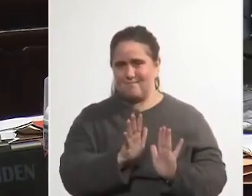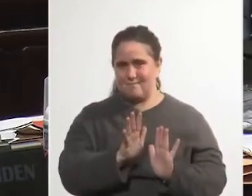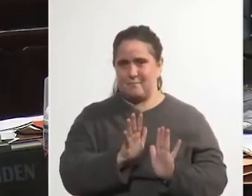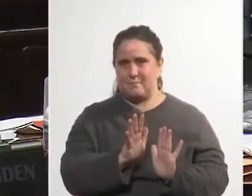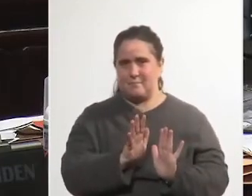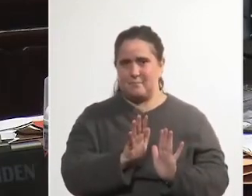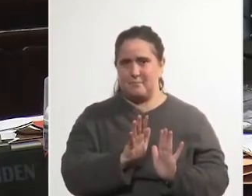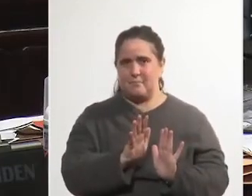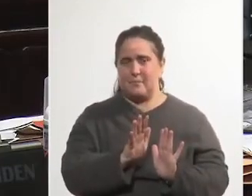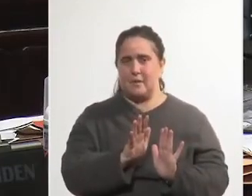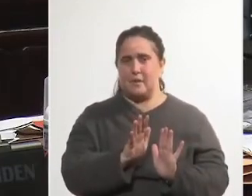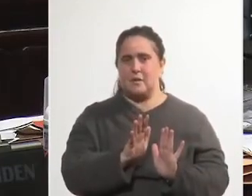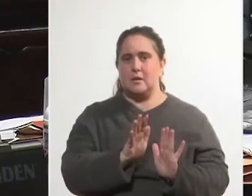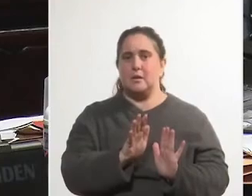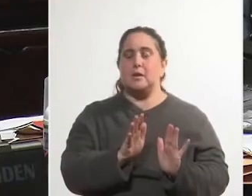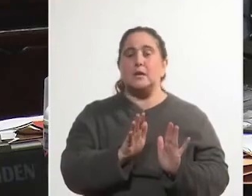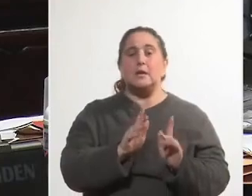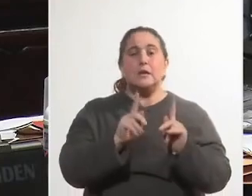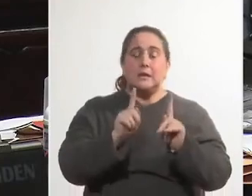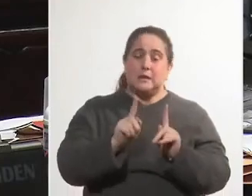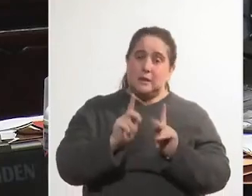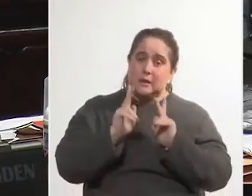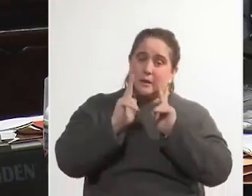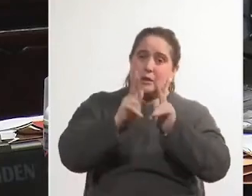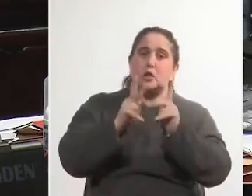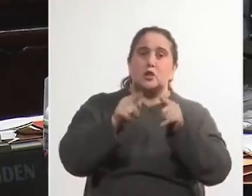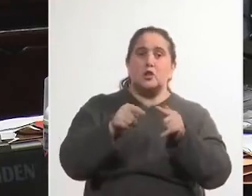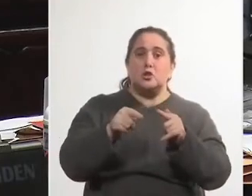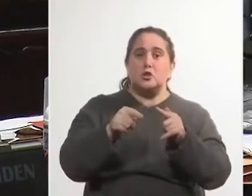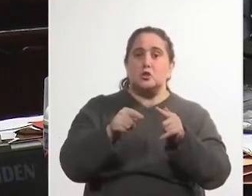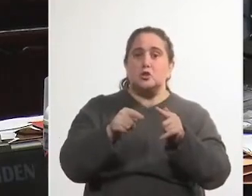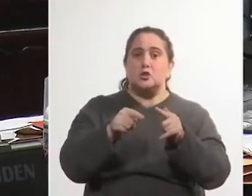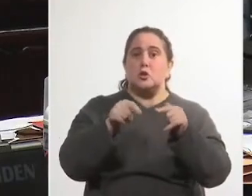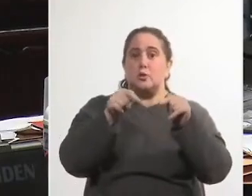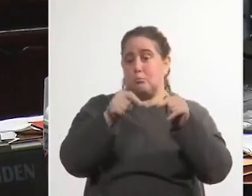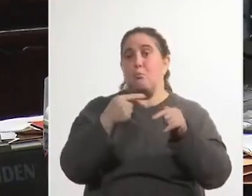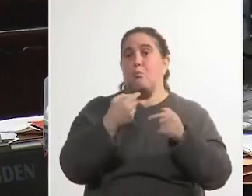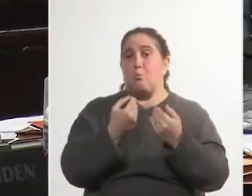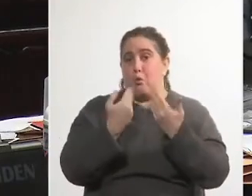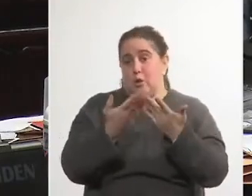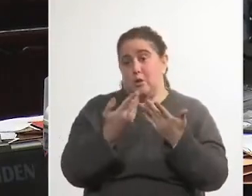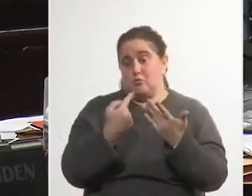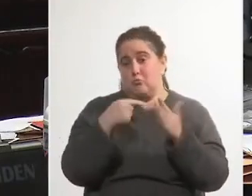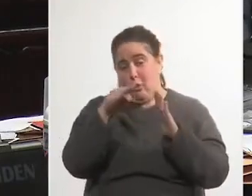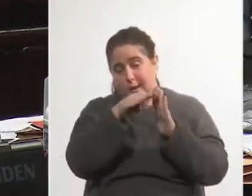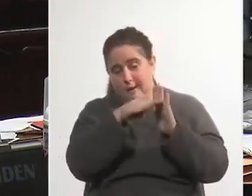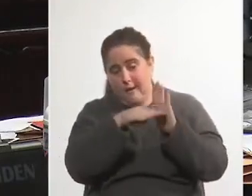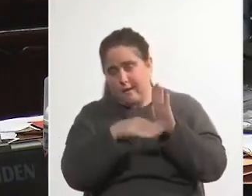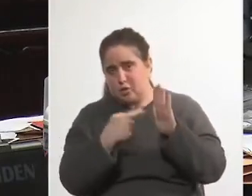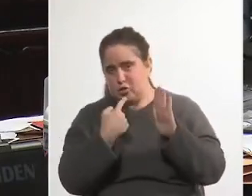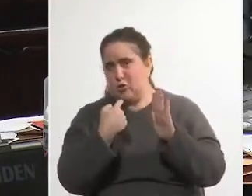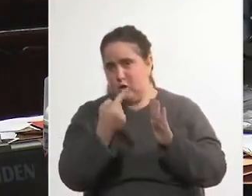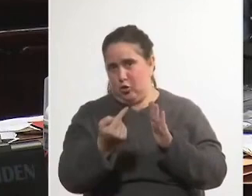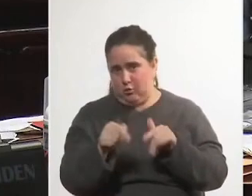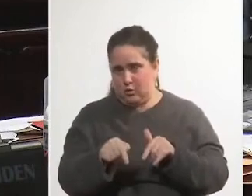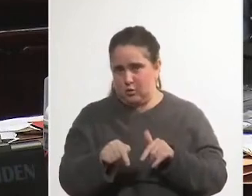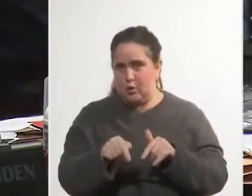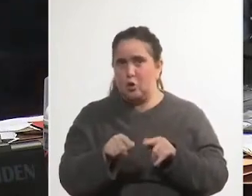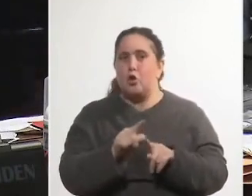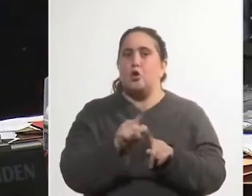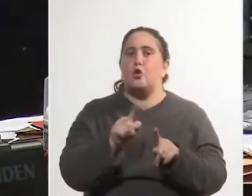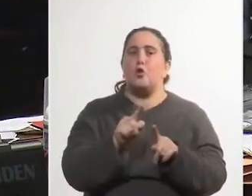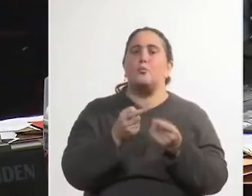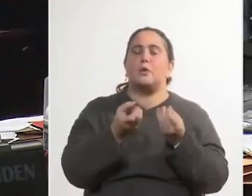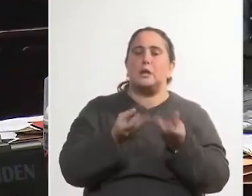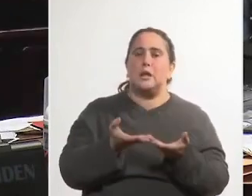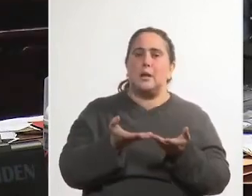mismas. Quiero decir además que lo hago por esos motivos, y no por